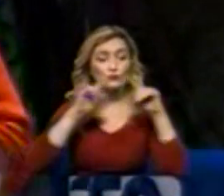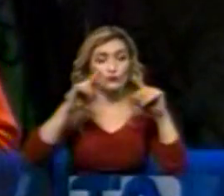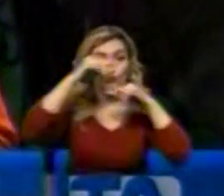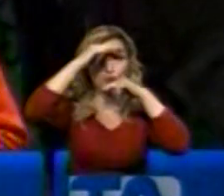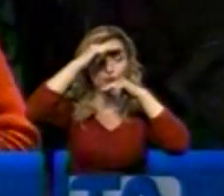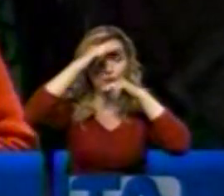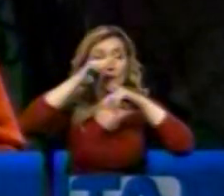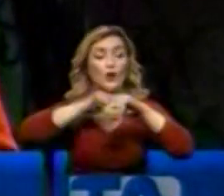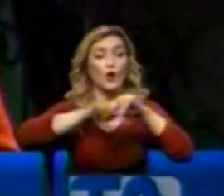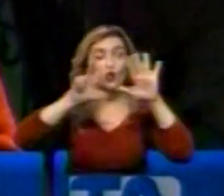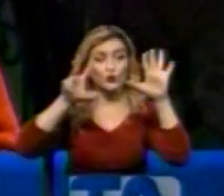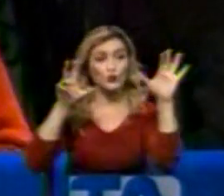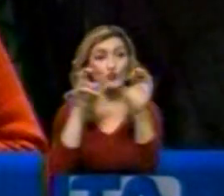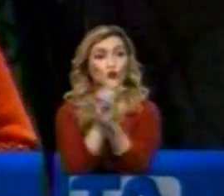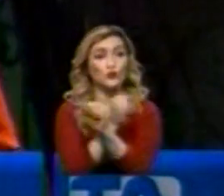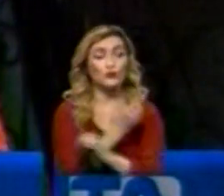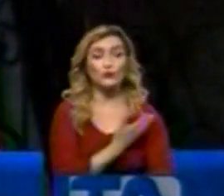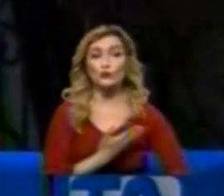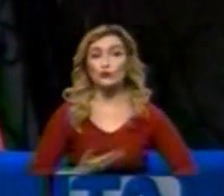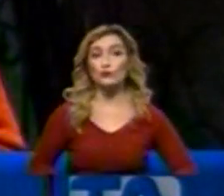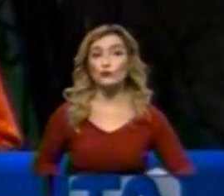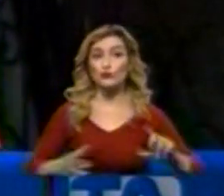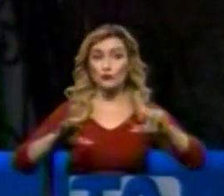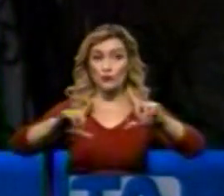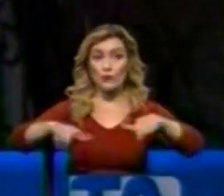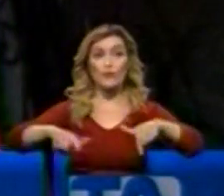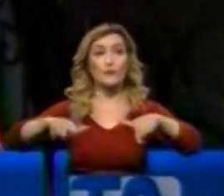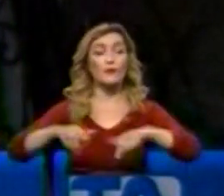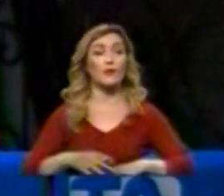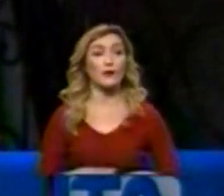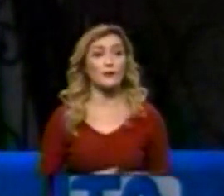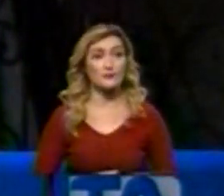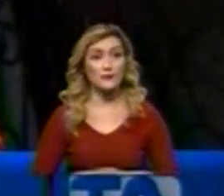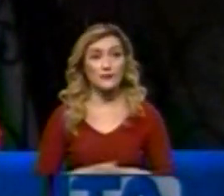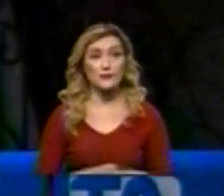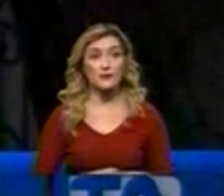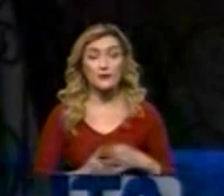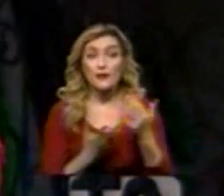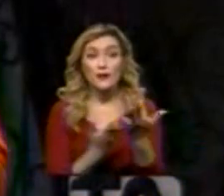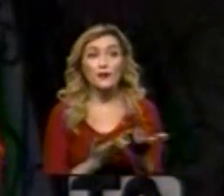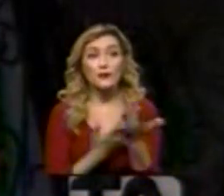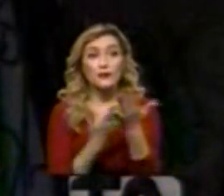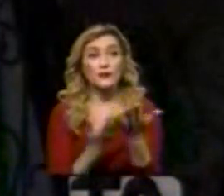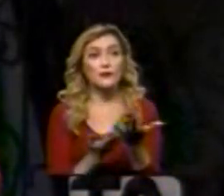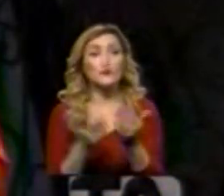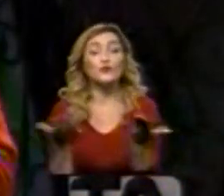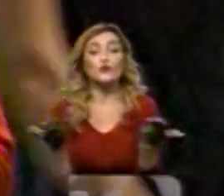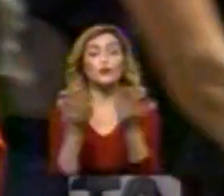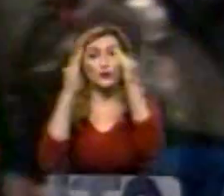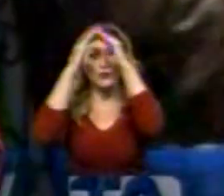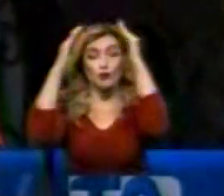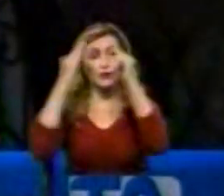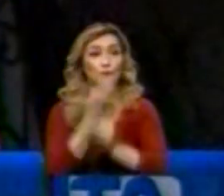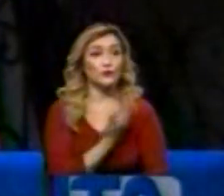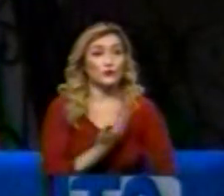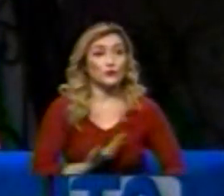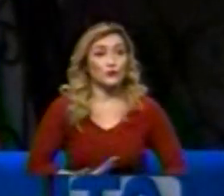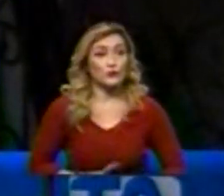a las 20 horas por el presidente de la República, Lenín Moreno. Nosotros estaremos, mientras tanto, expectantes acá desde el Palacio de Carondelet